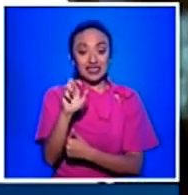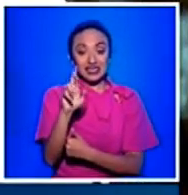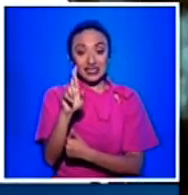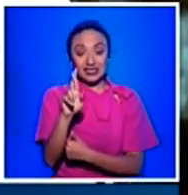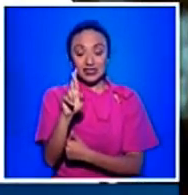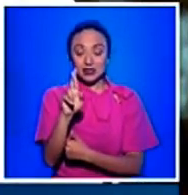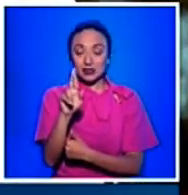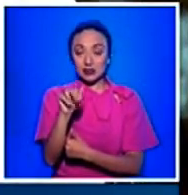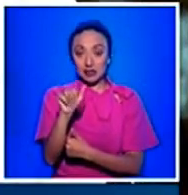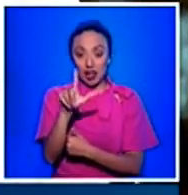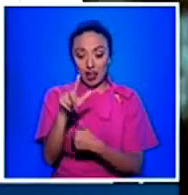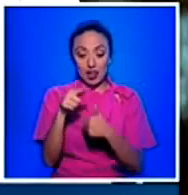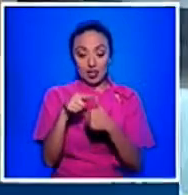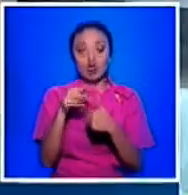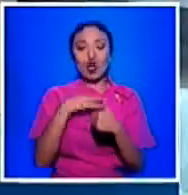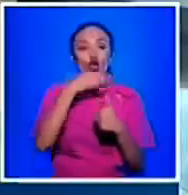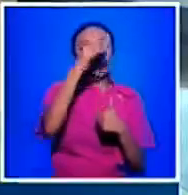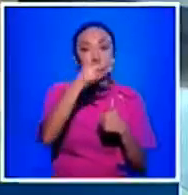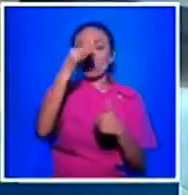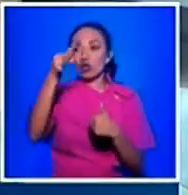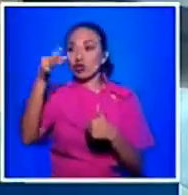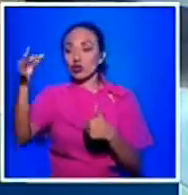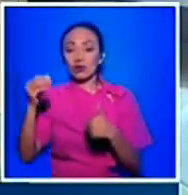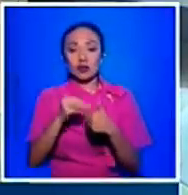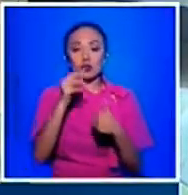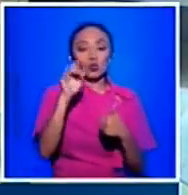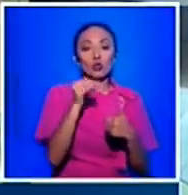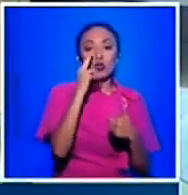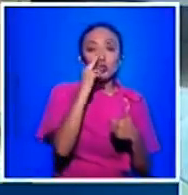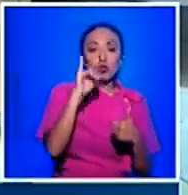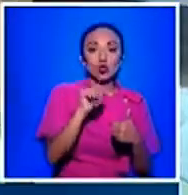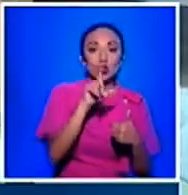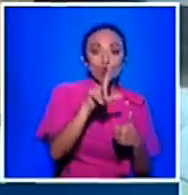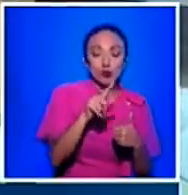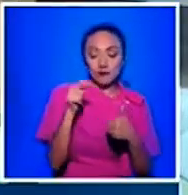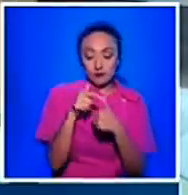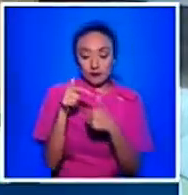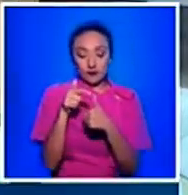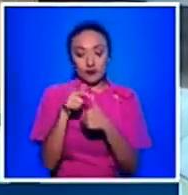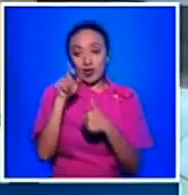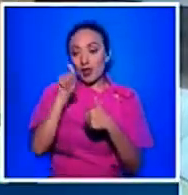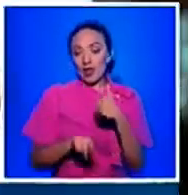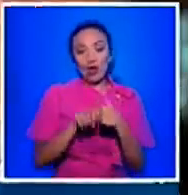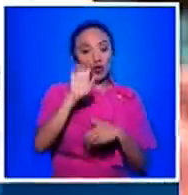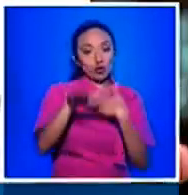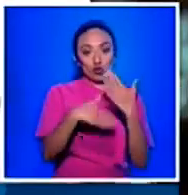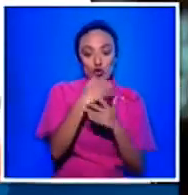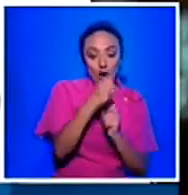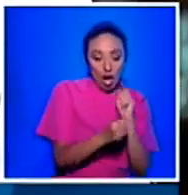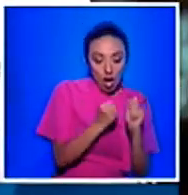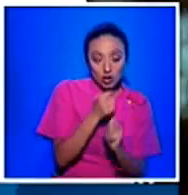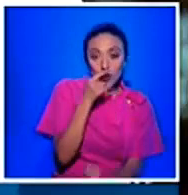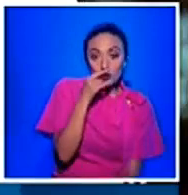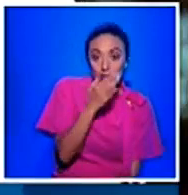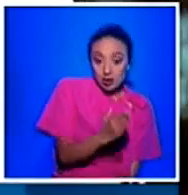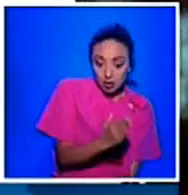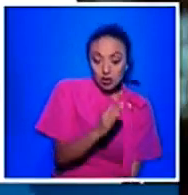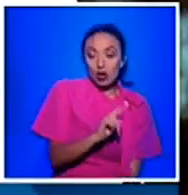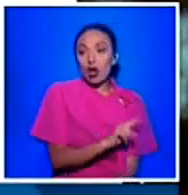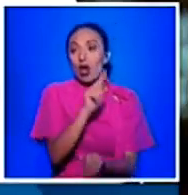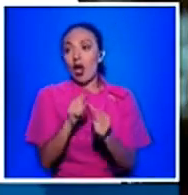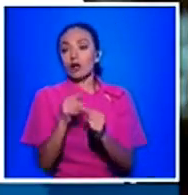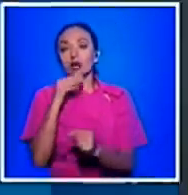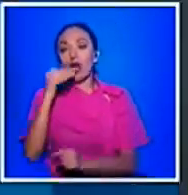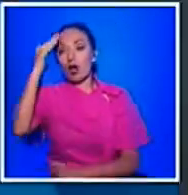la gente se contagia más frecuente entre los meses de junio y julio. Este virus afecta a todas las edades, desde los niños recién nacidos hasta los